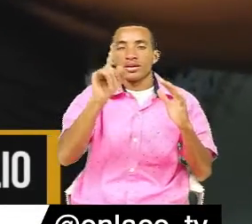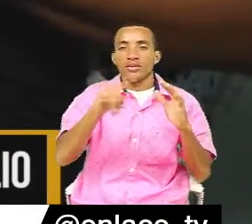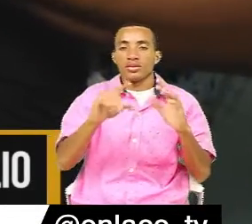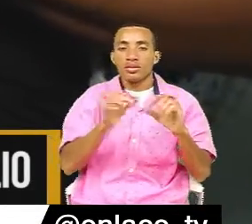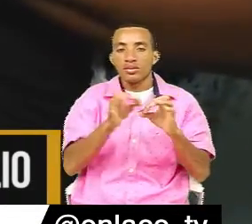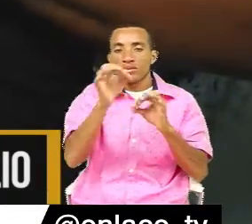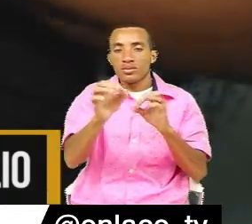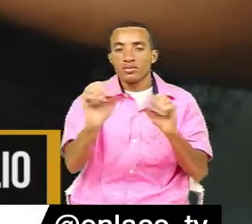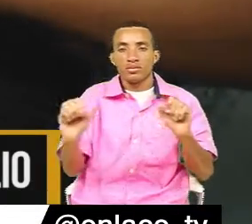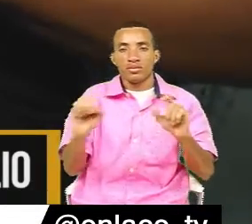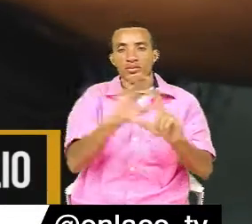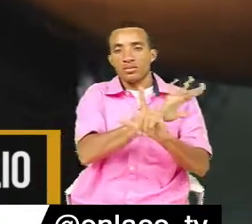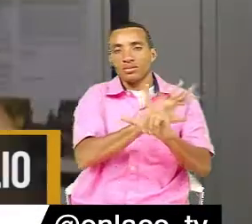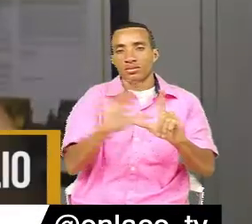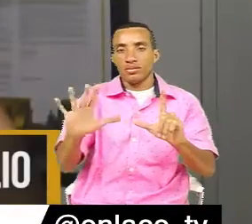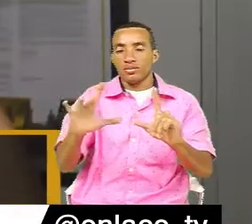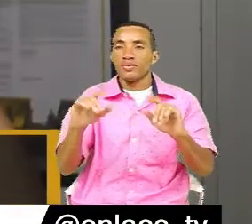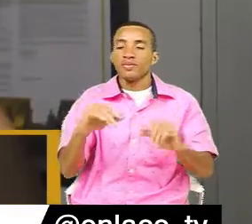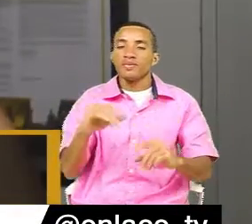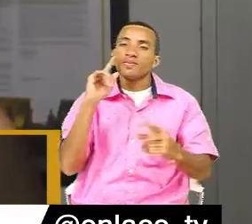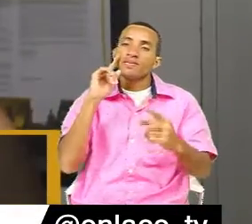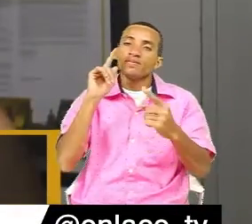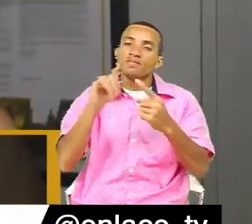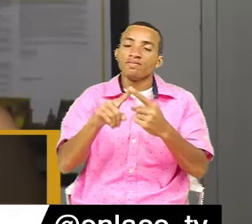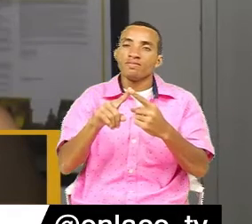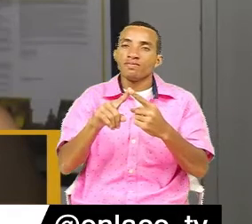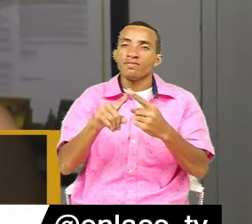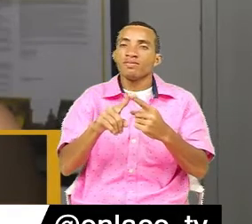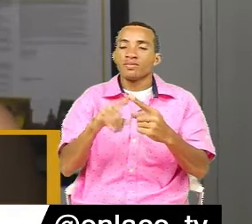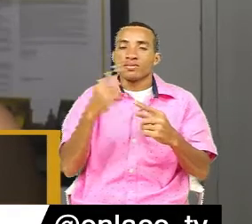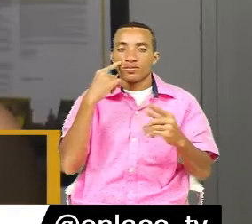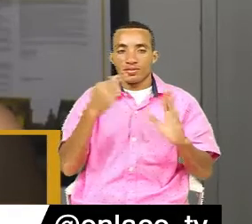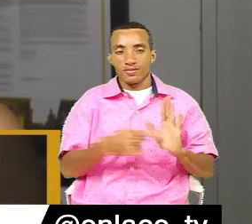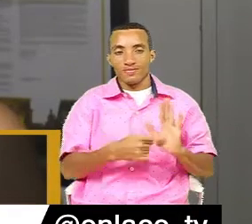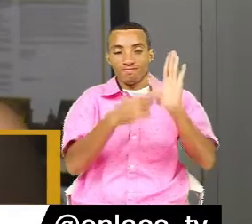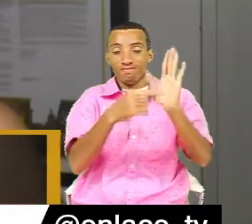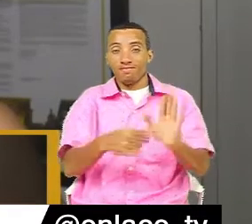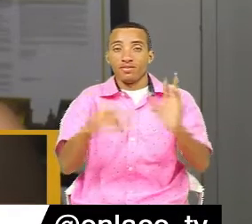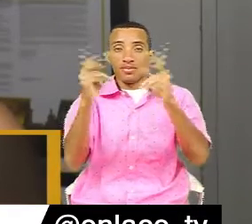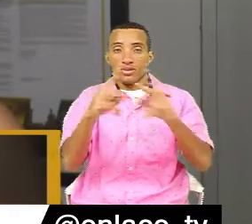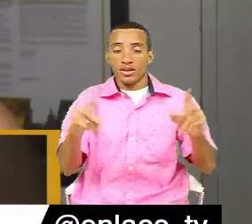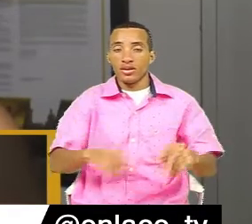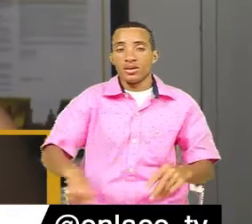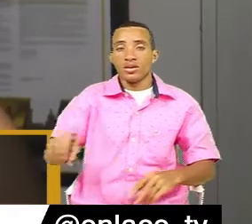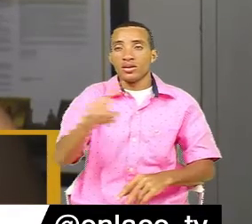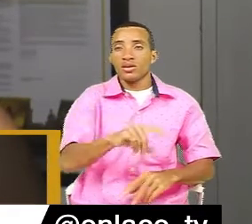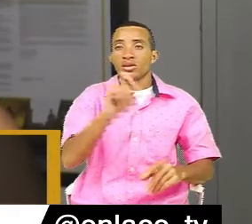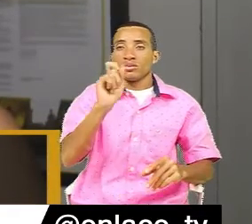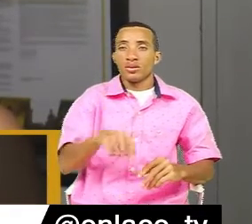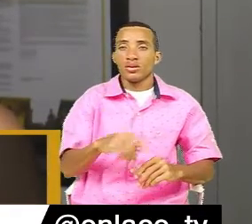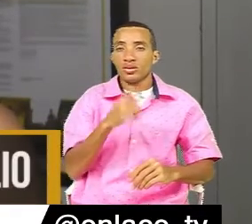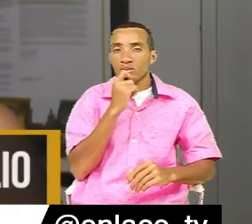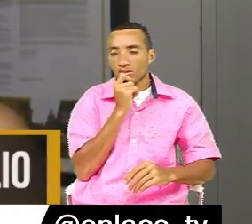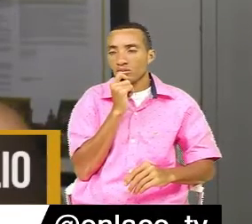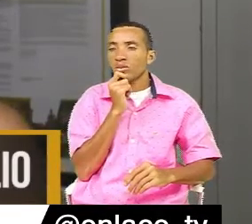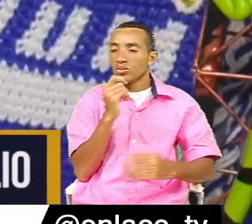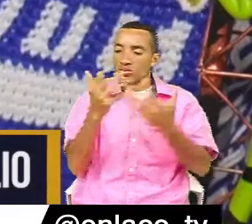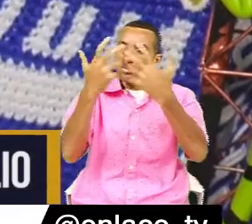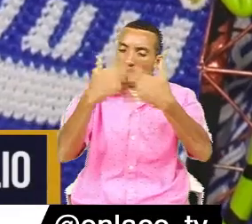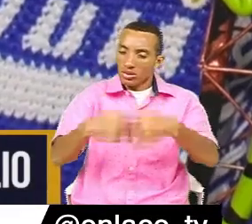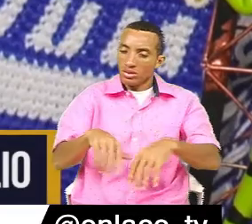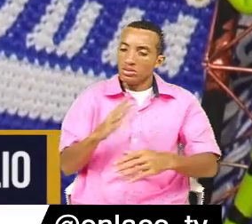del Llanito. La idea es que, aparte de darlos a conocer, también es que ellos formen su sostenibilidad